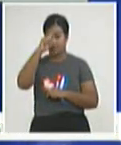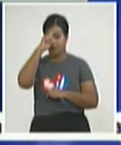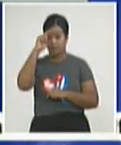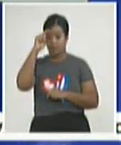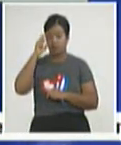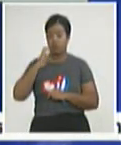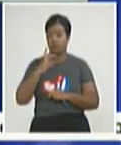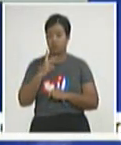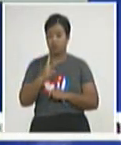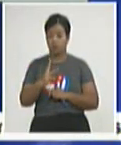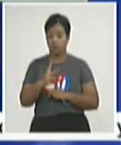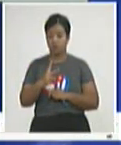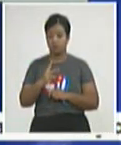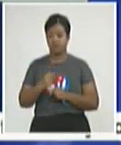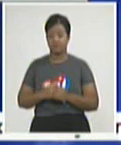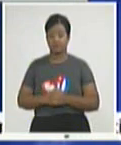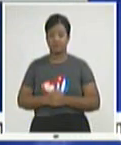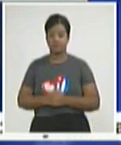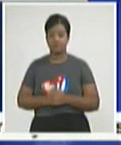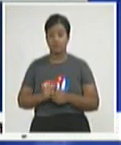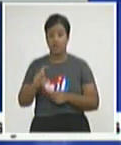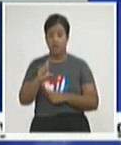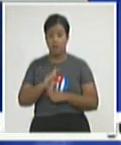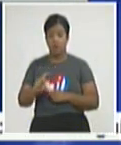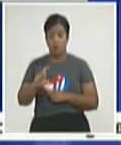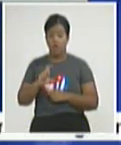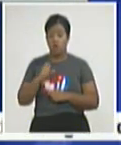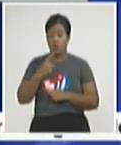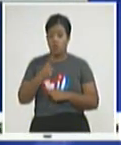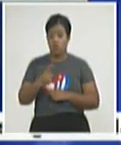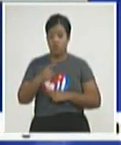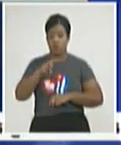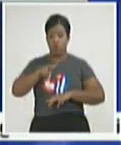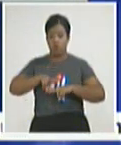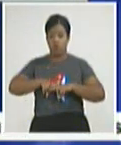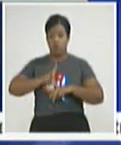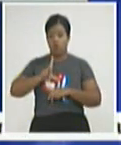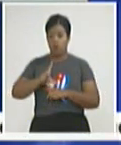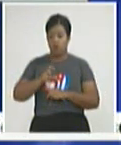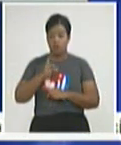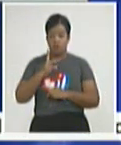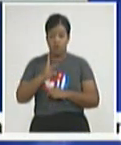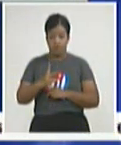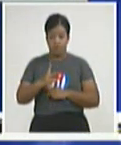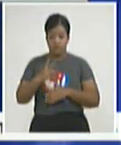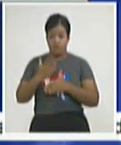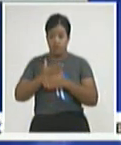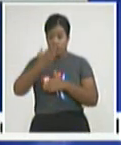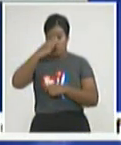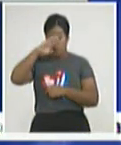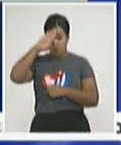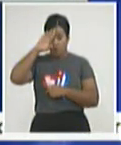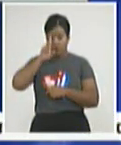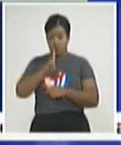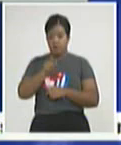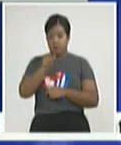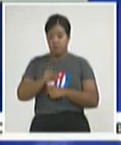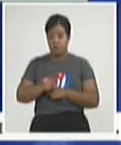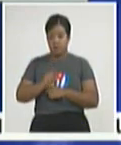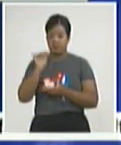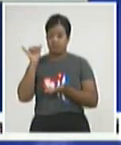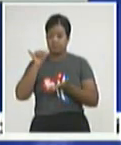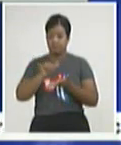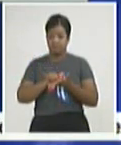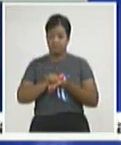2, de Camagüey 1, de Holguín 2 y de Santiago de Cuba un caso importado.